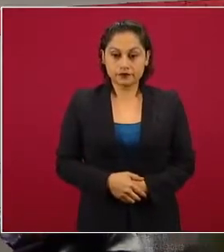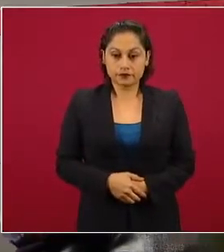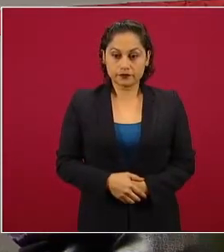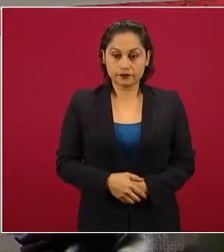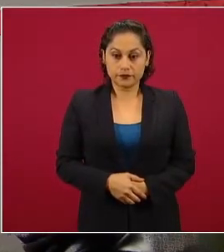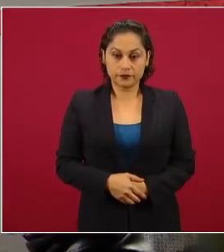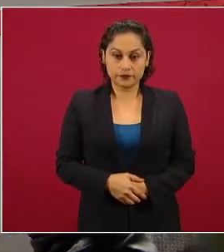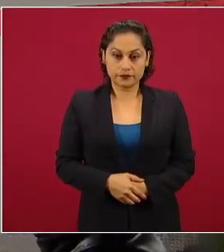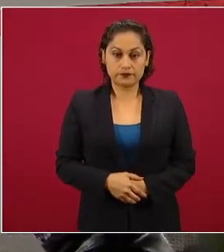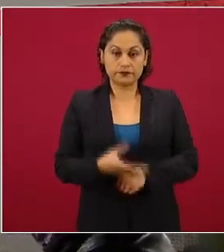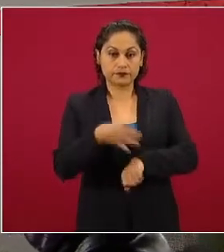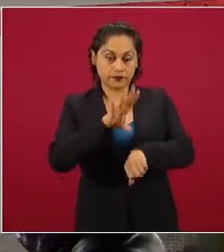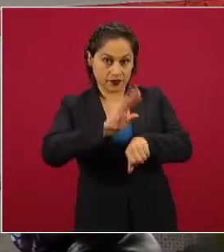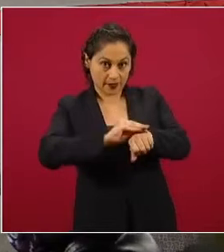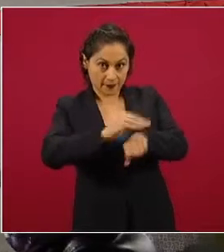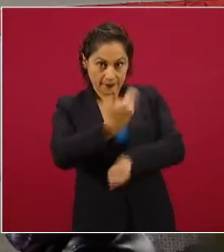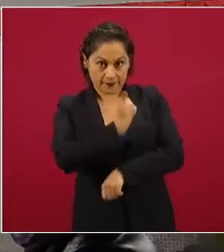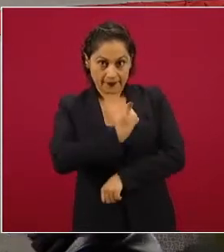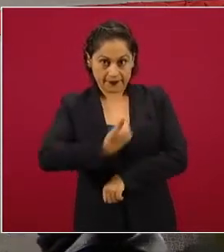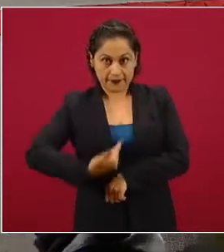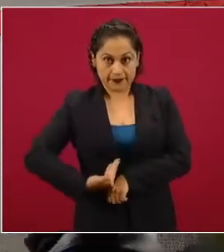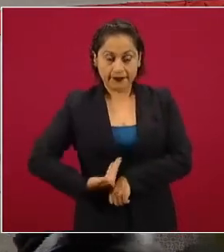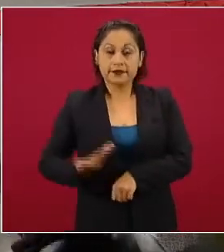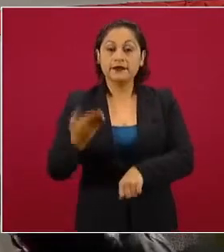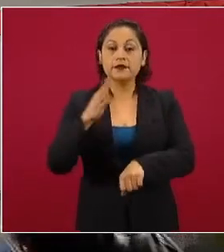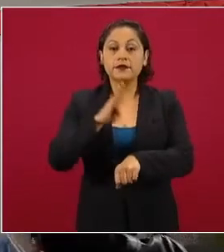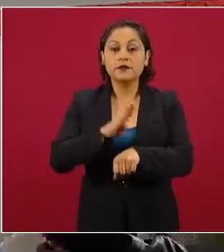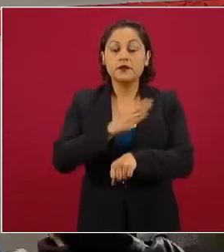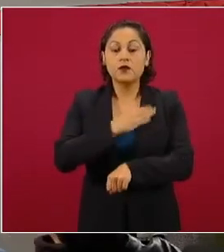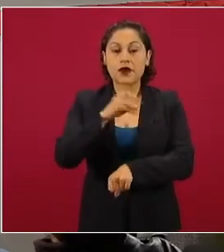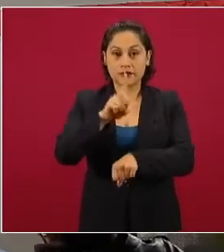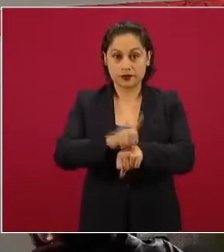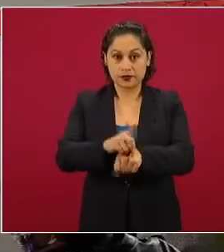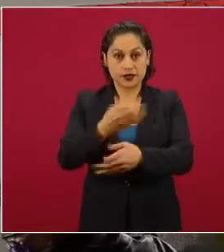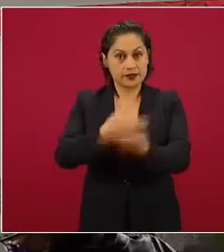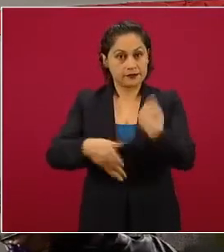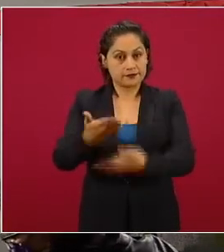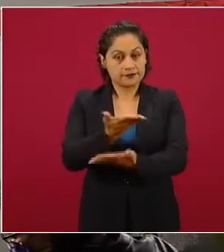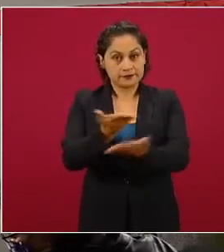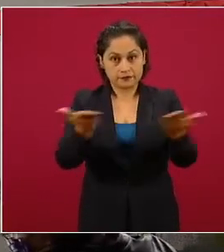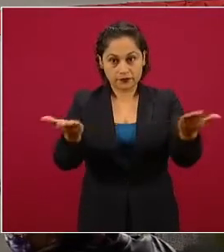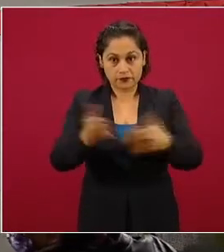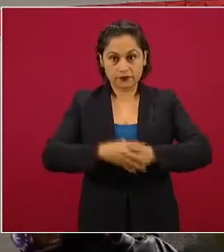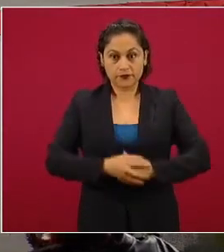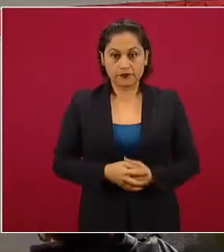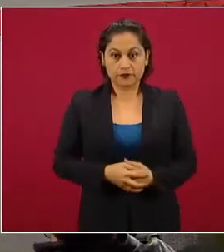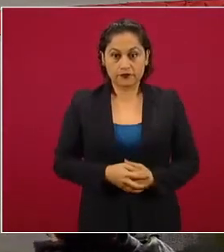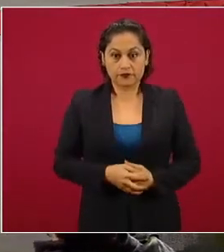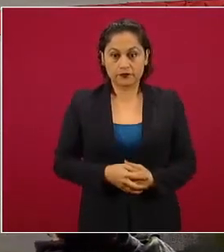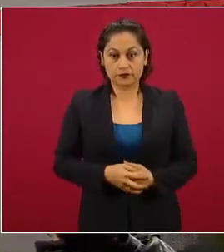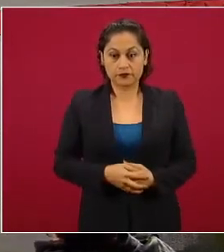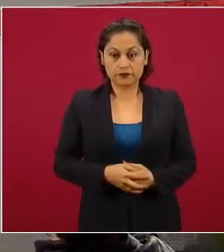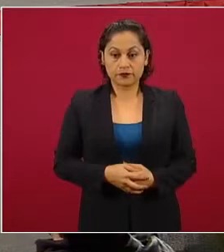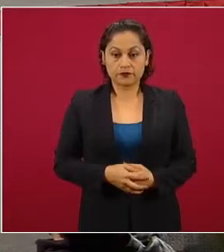Con su permiso, señor presidente, muy buenos días a todos ustedes.